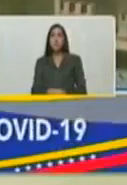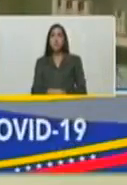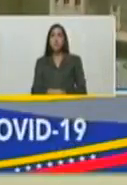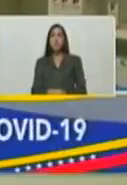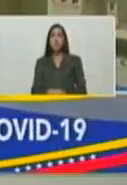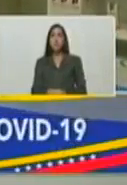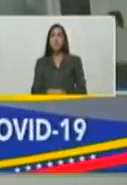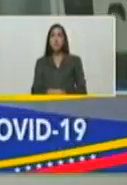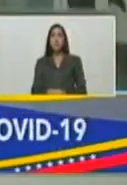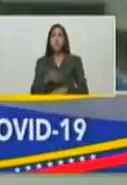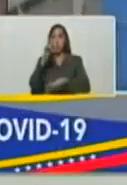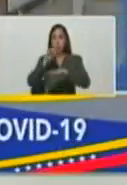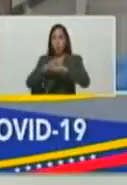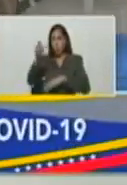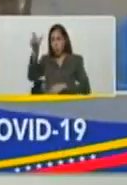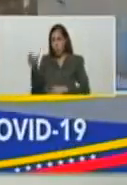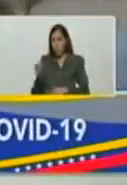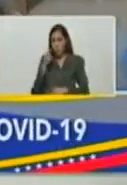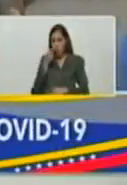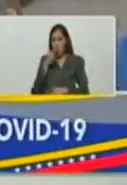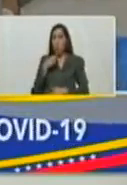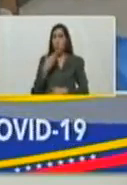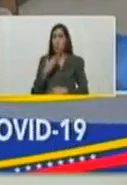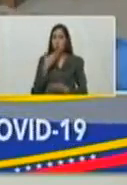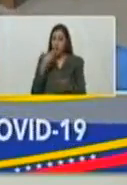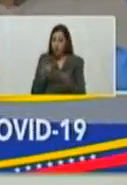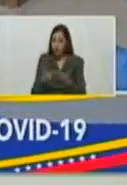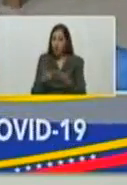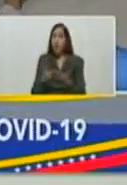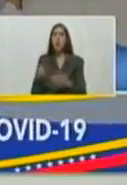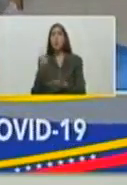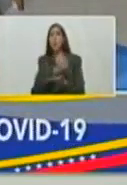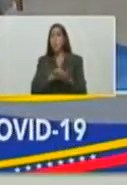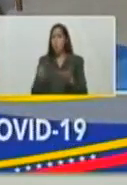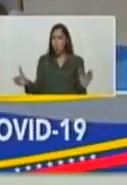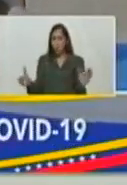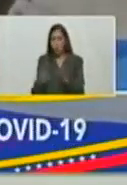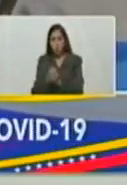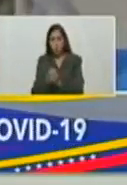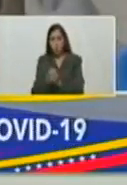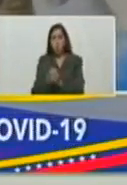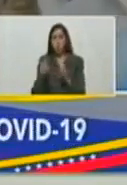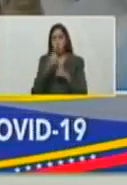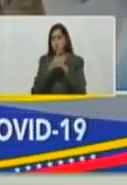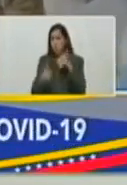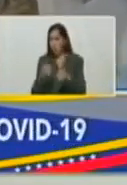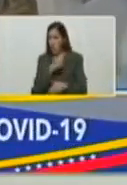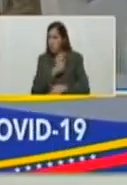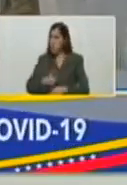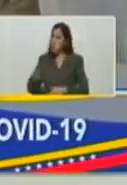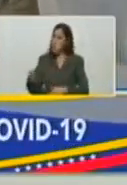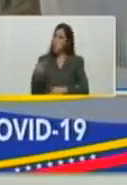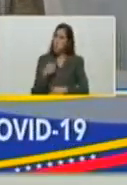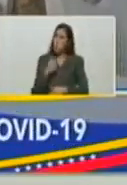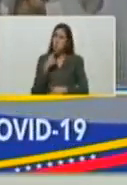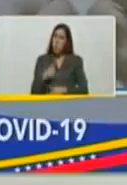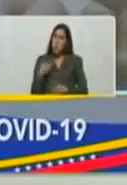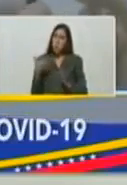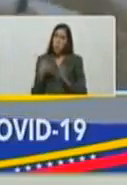Doctor Armando Marín y a Cristian Wendler de Farmapatria. Bueno, vicepresidenta, usted me ha informado que a través